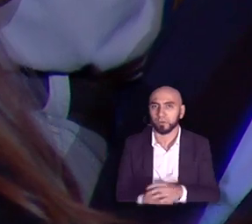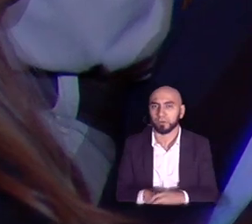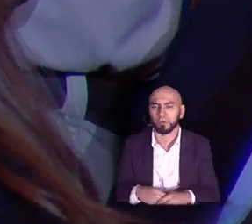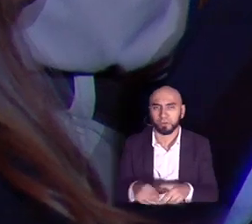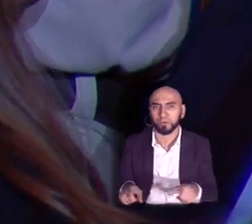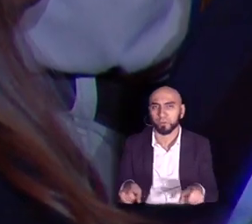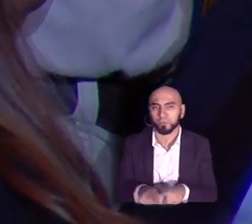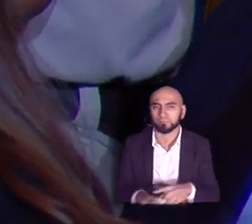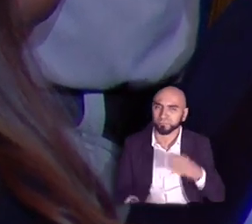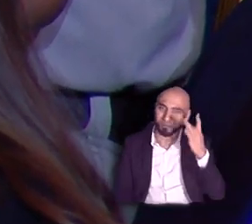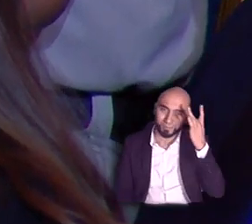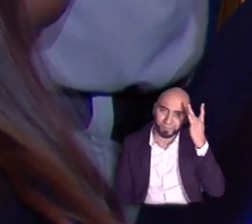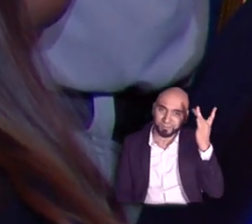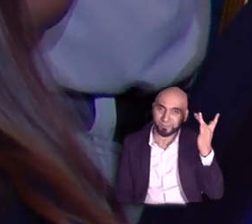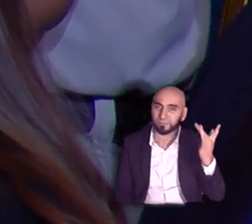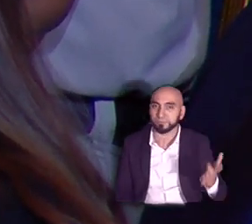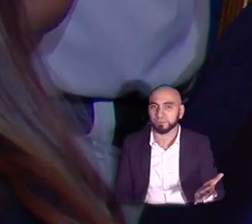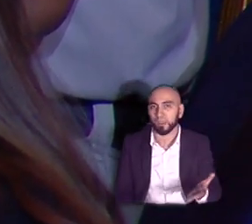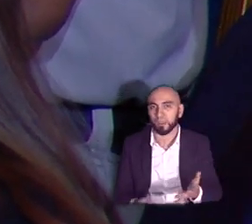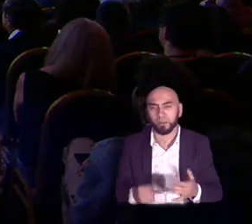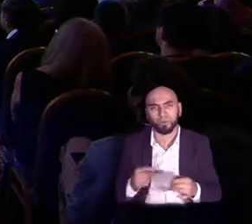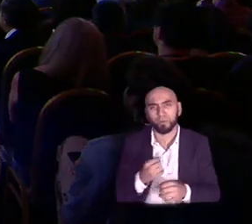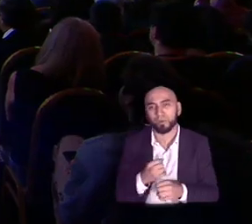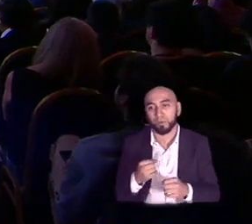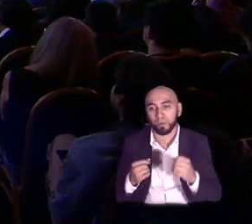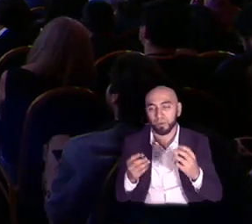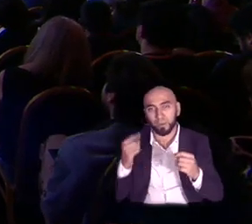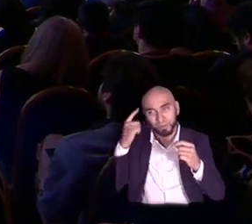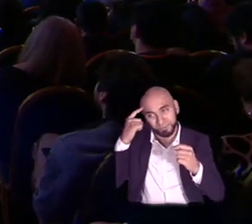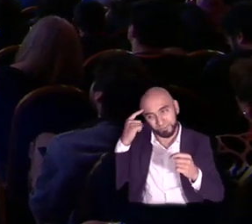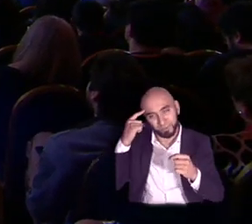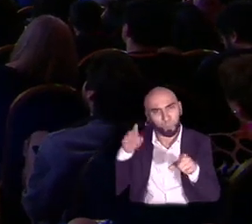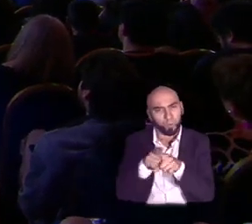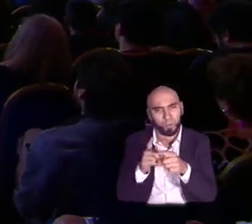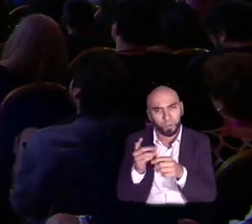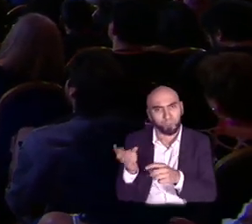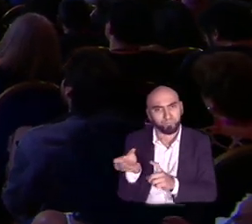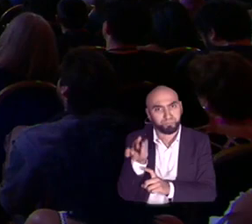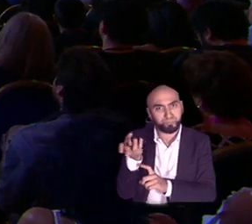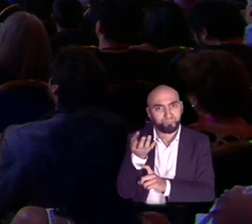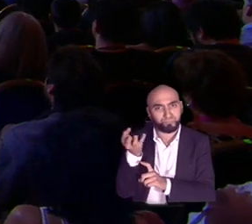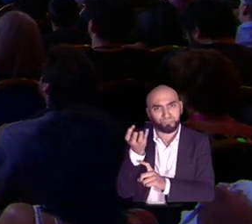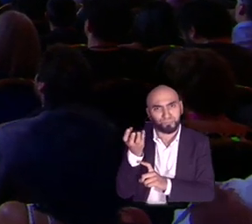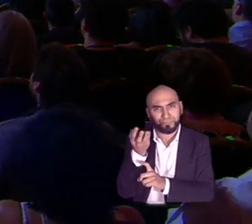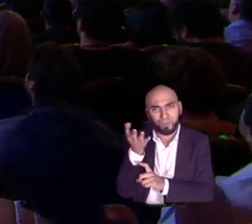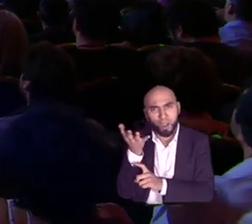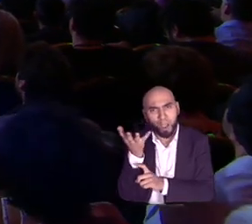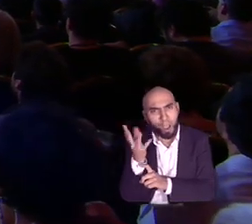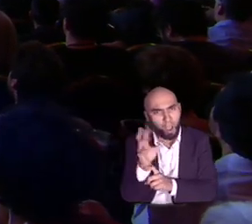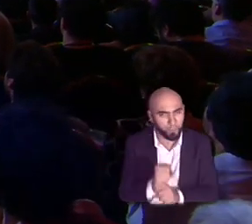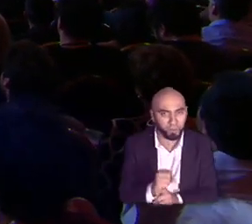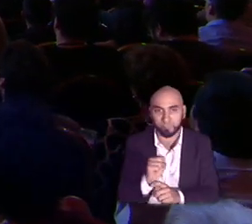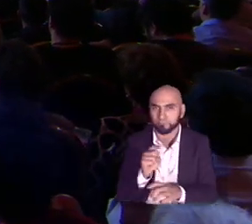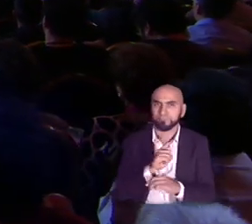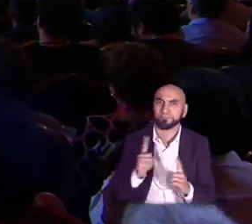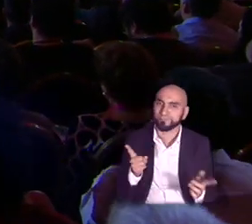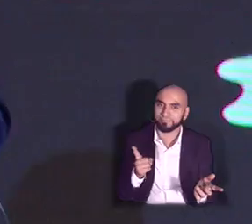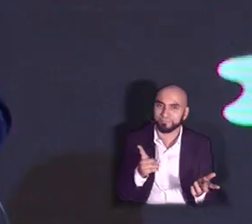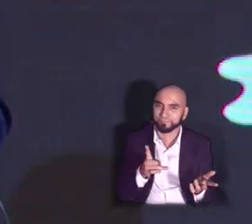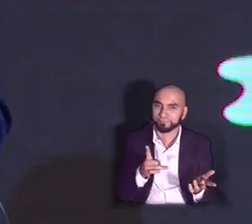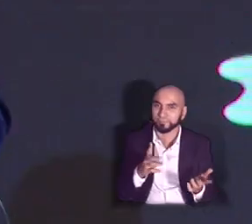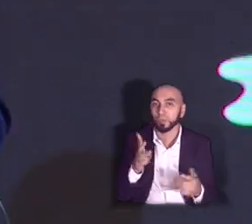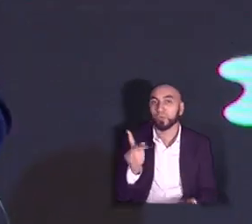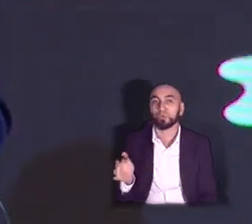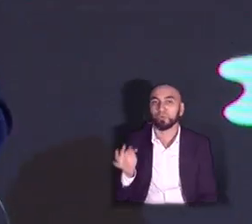inteligencia y no tenemos que dejar que se apague. Y porque podría ser que nosotros o nuestros descendientes robóticos del futuro sean los